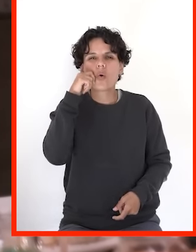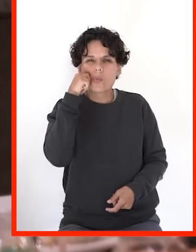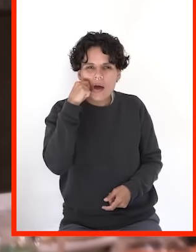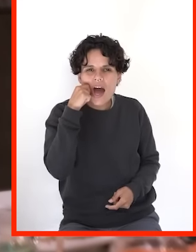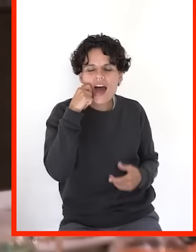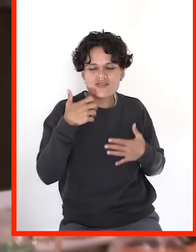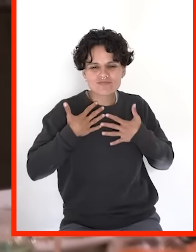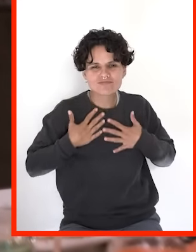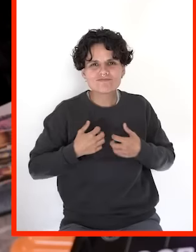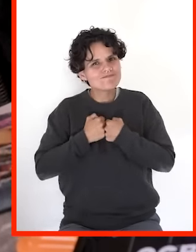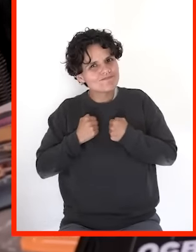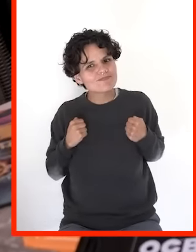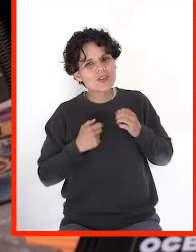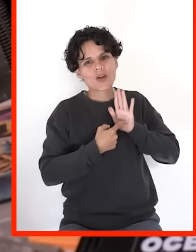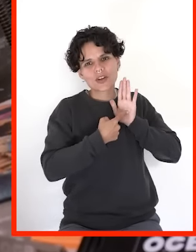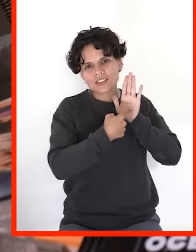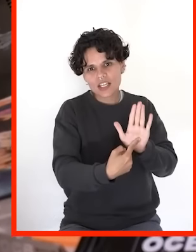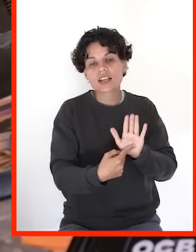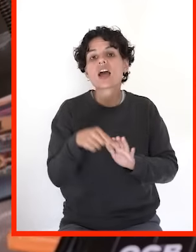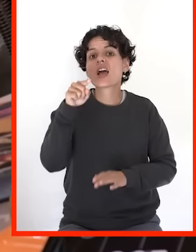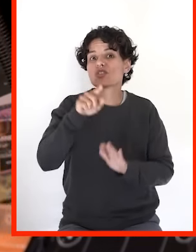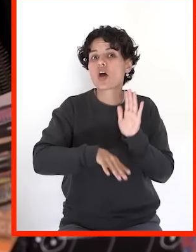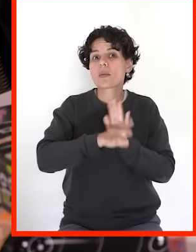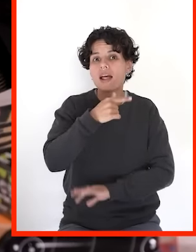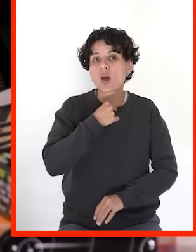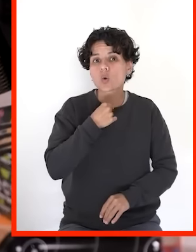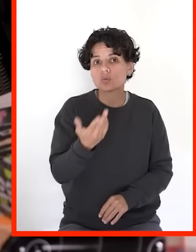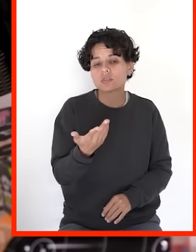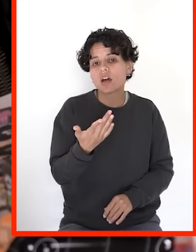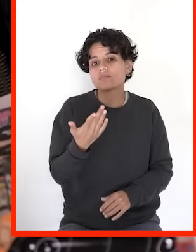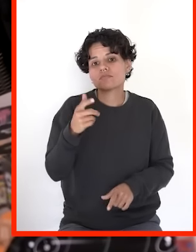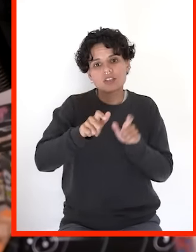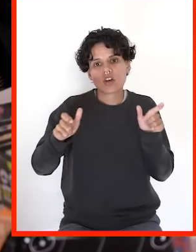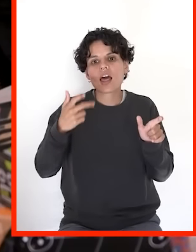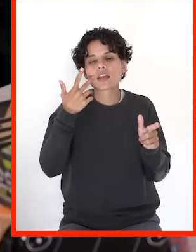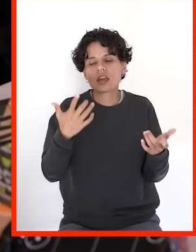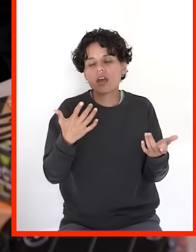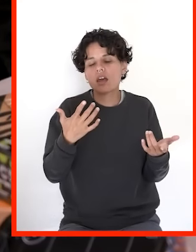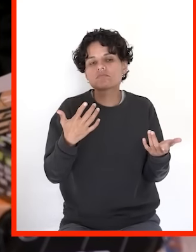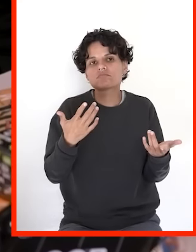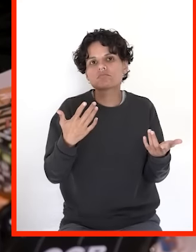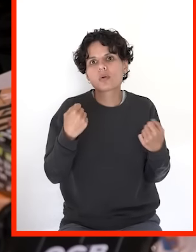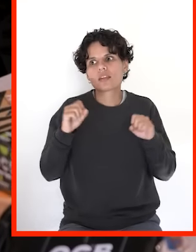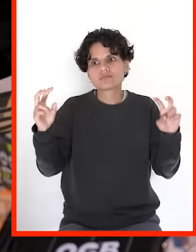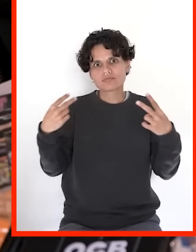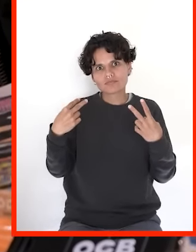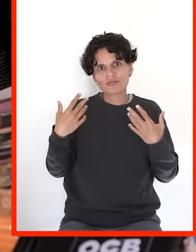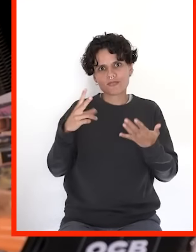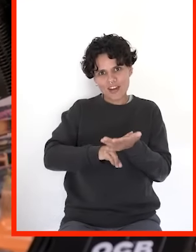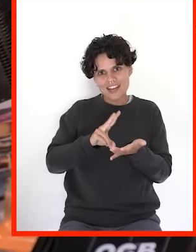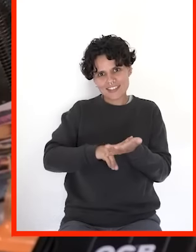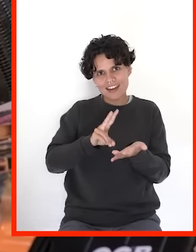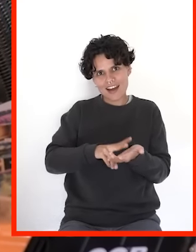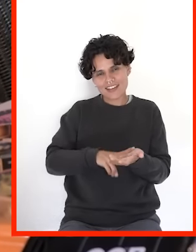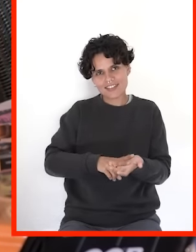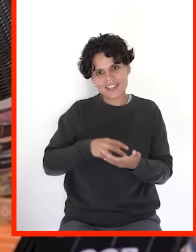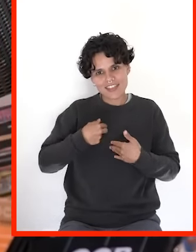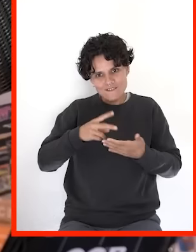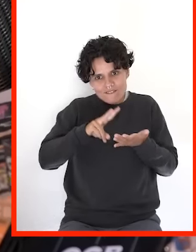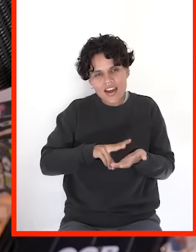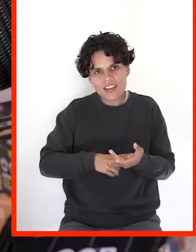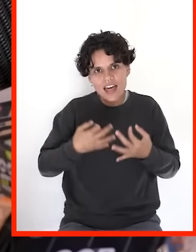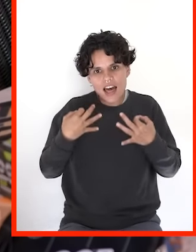los chiquillos que son, que hay atrás. Creo que eso es lo que más le gusta a la gente del programa, que pueden conocer a sus artistas realmente como son. Y ustedes están intactos,